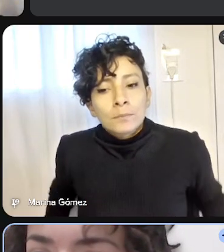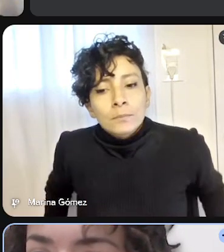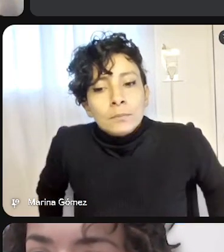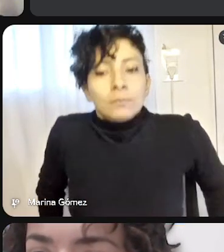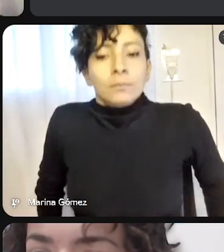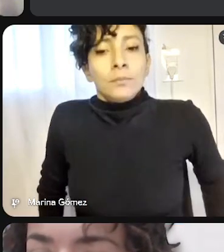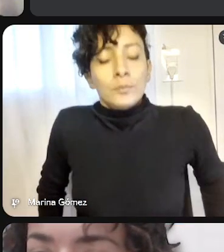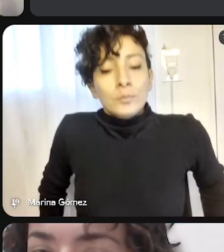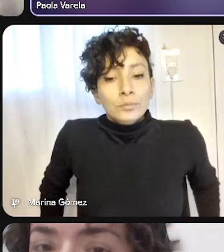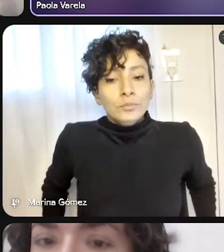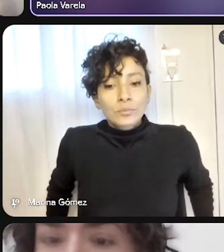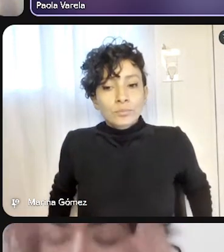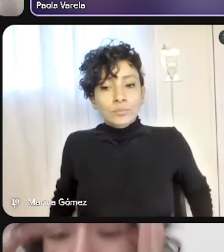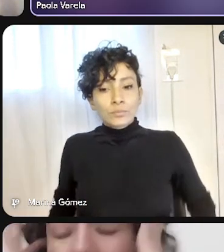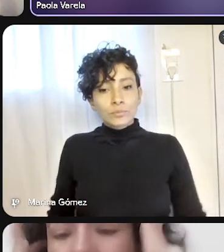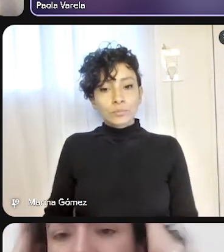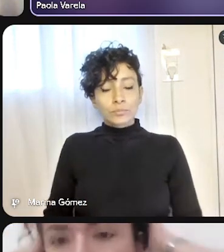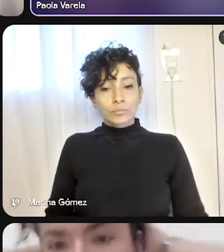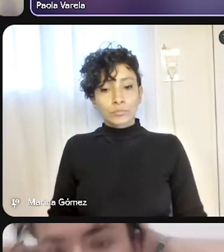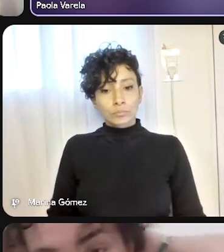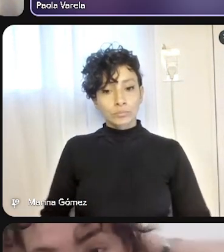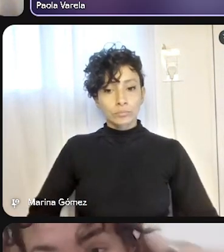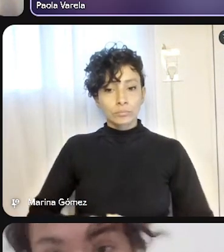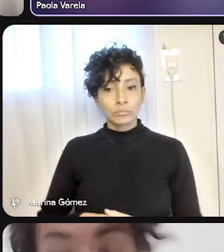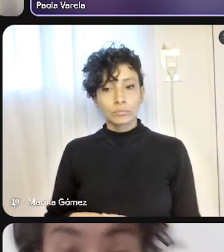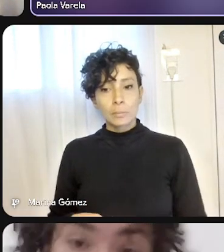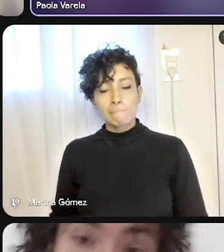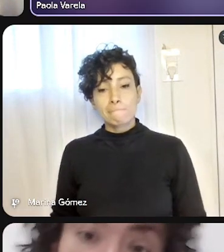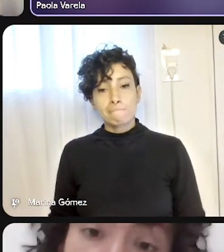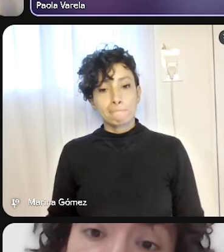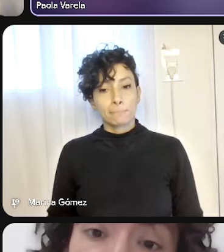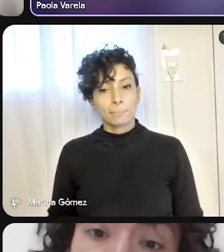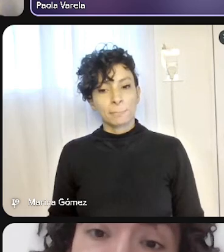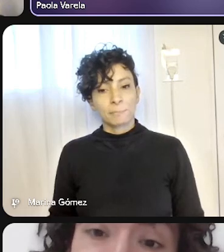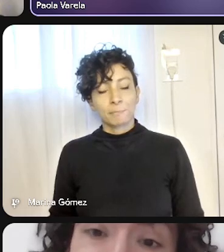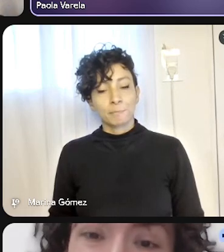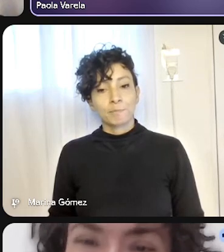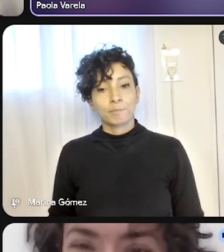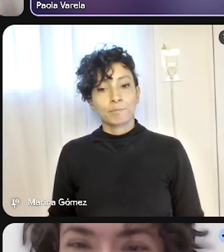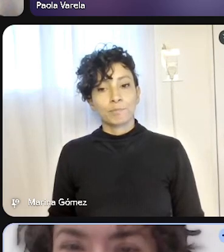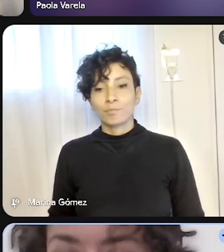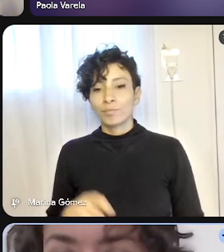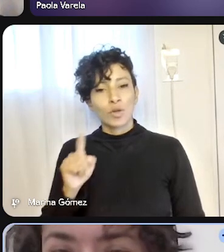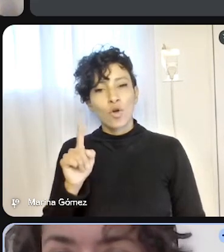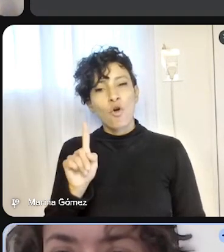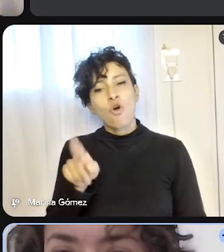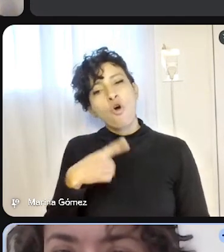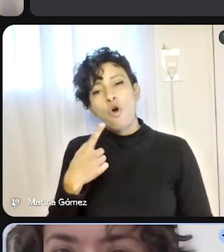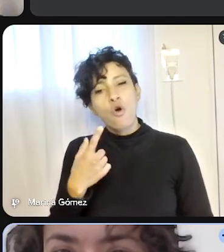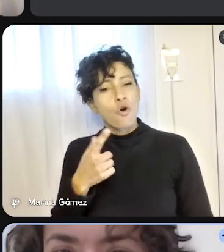No, está aclarando lo que decía incipiente era importancia. Uh-huh.